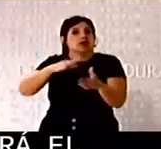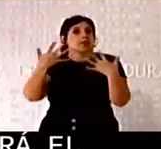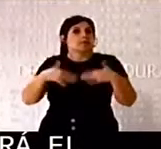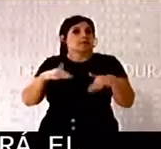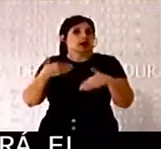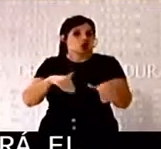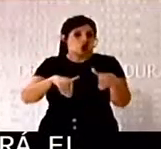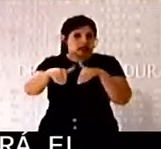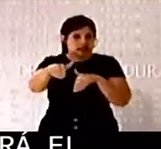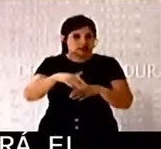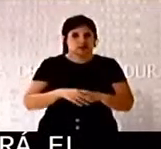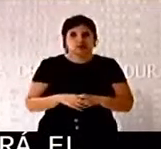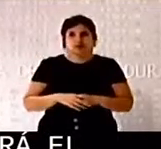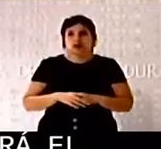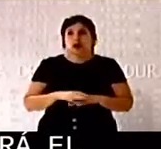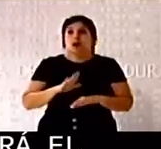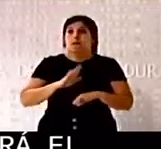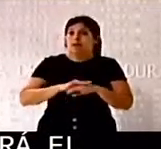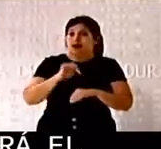Y ahora, para aplicarlo aquí,